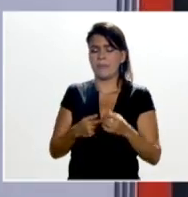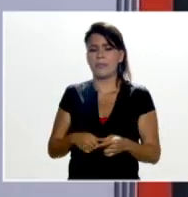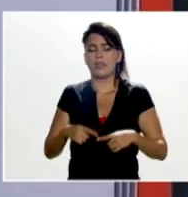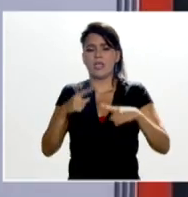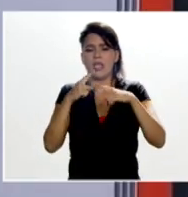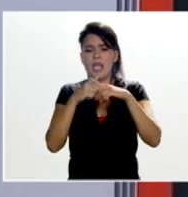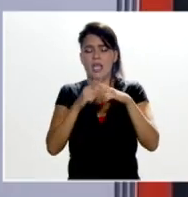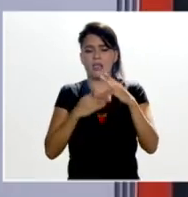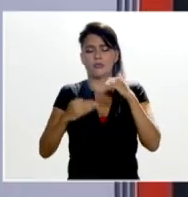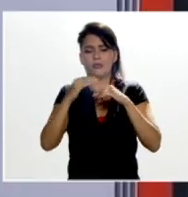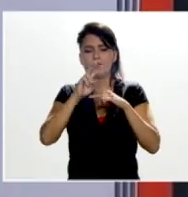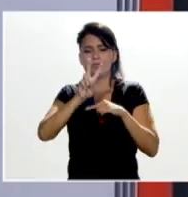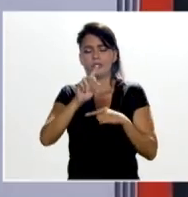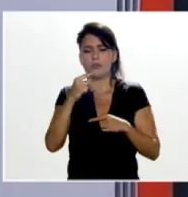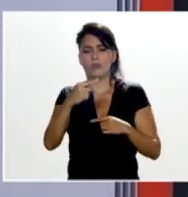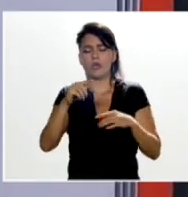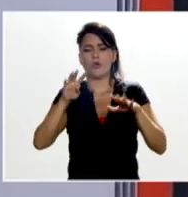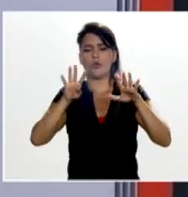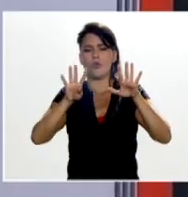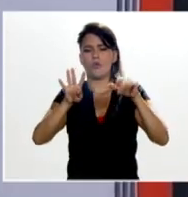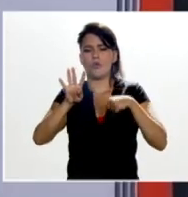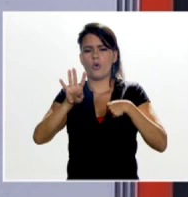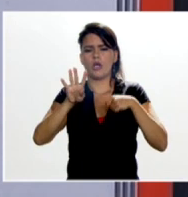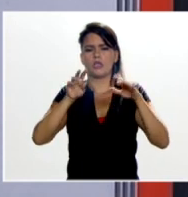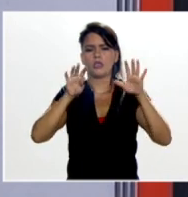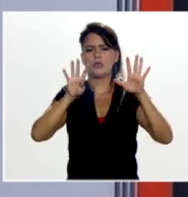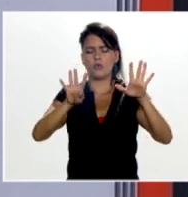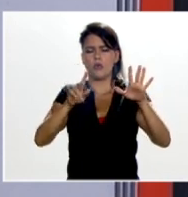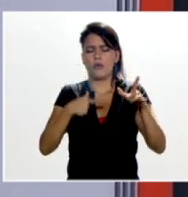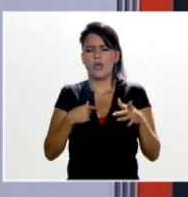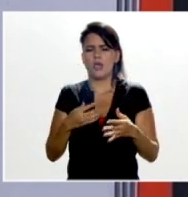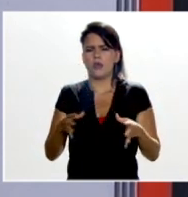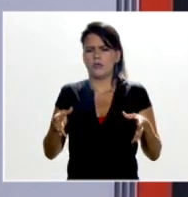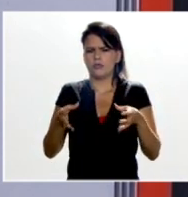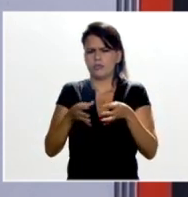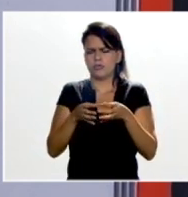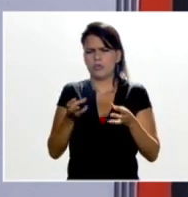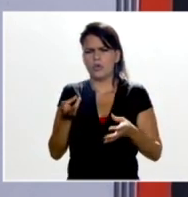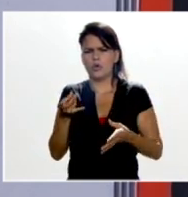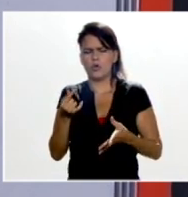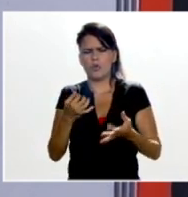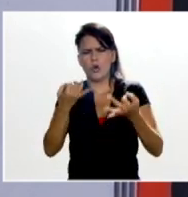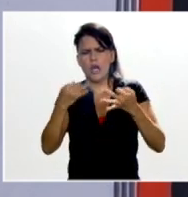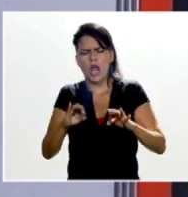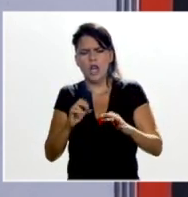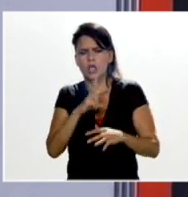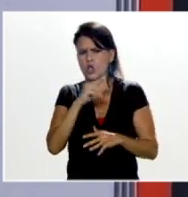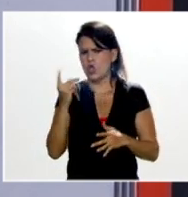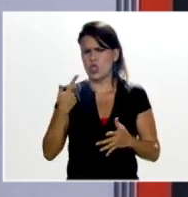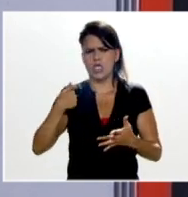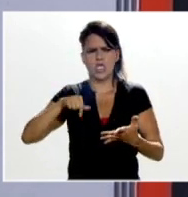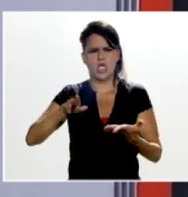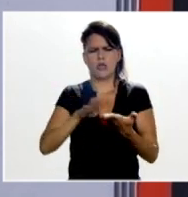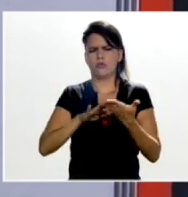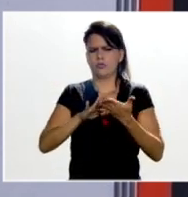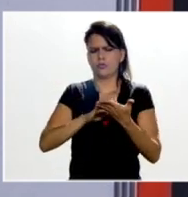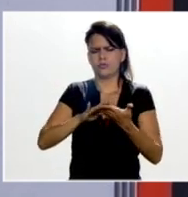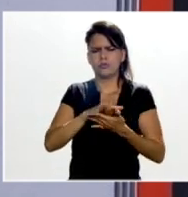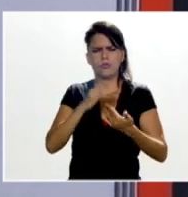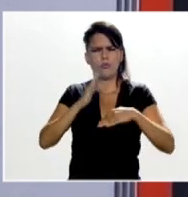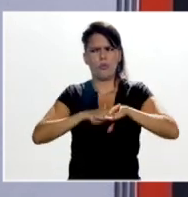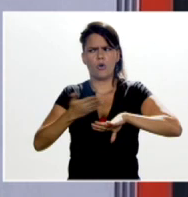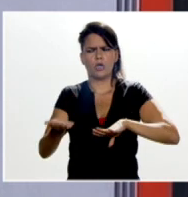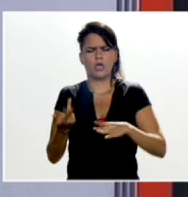cuadrado igual a menos 49, en el conjunto de los números reales no tiene solución. ¿Por qué?